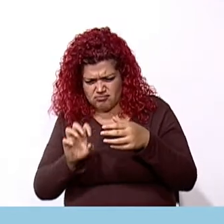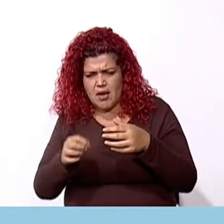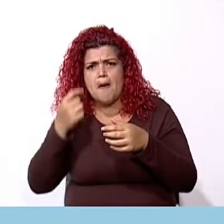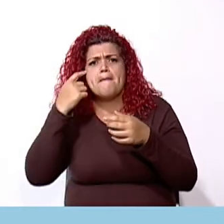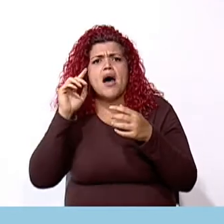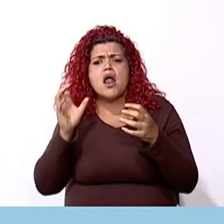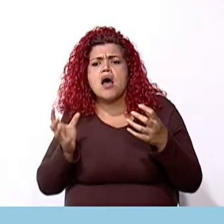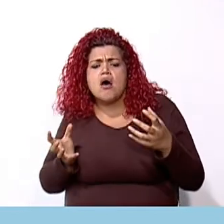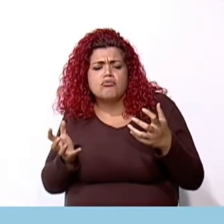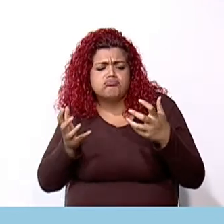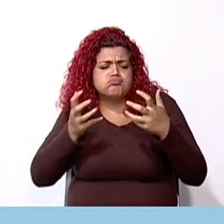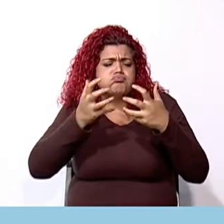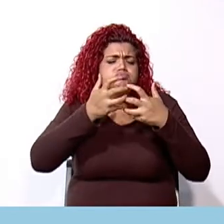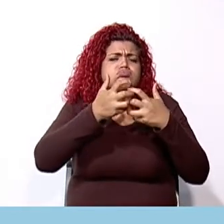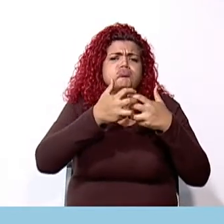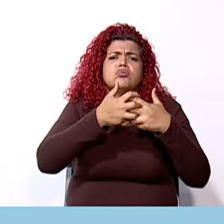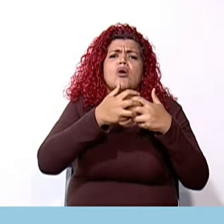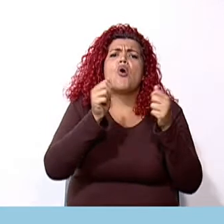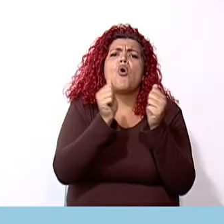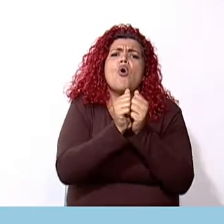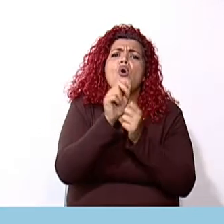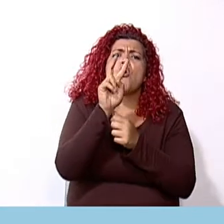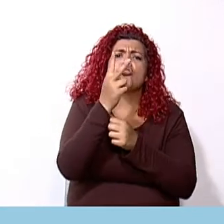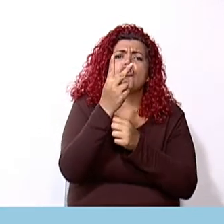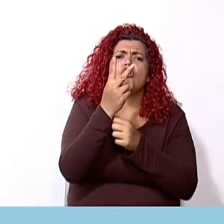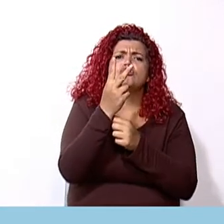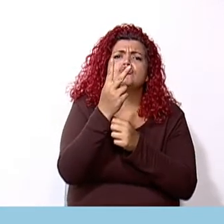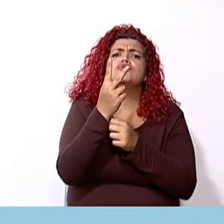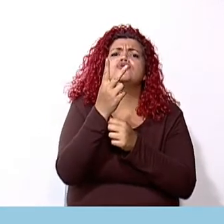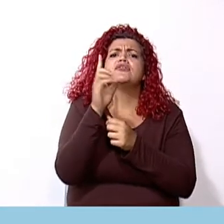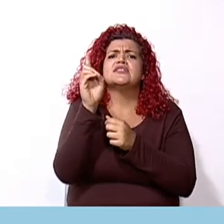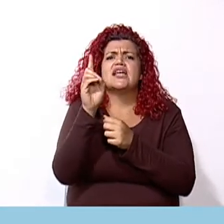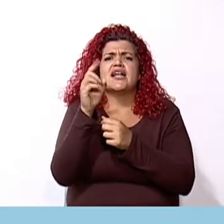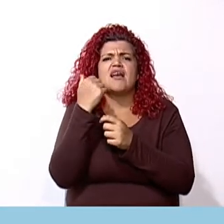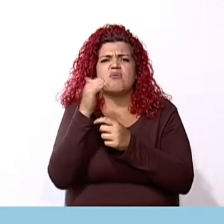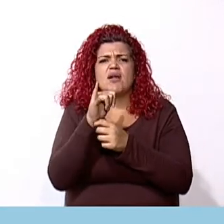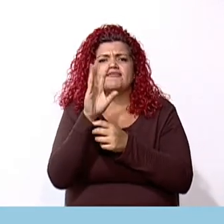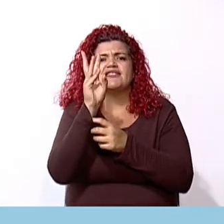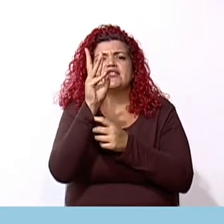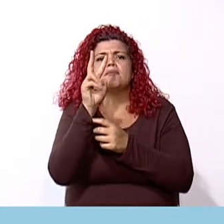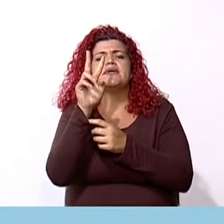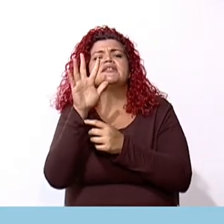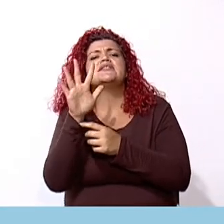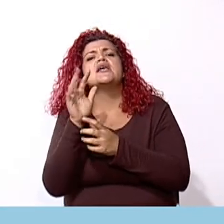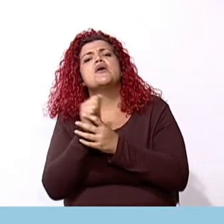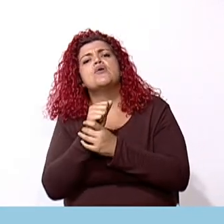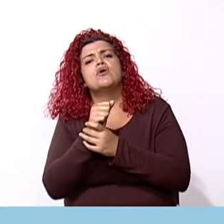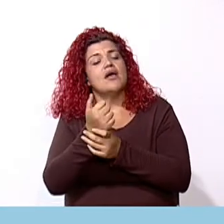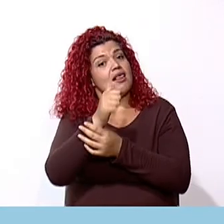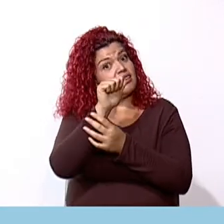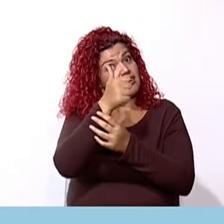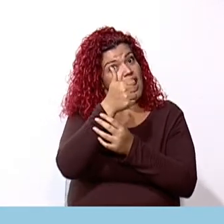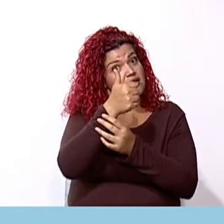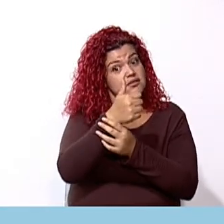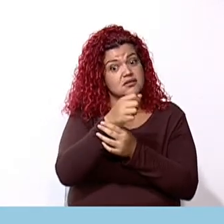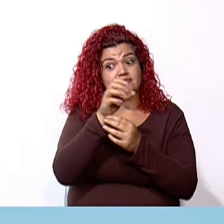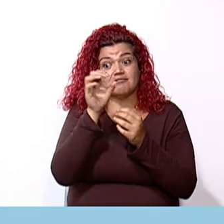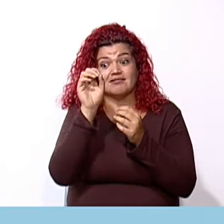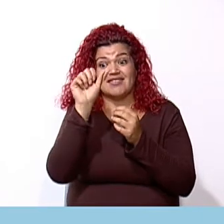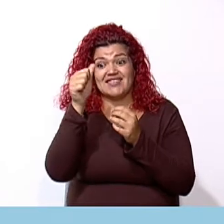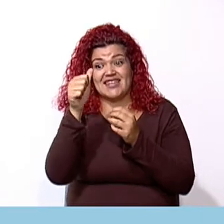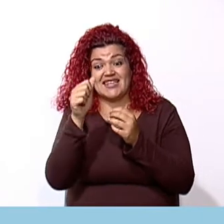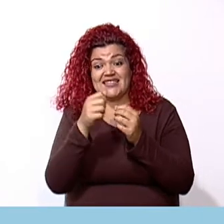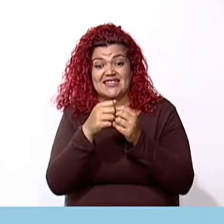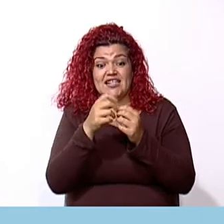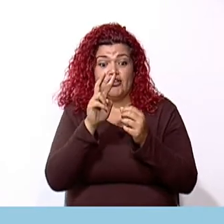unirlo con las 2 decenas que tenemos en 625. 10 decenas y 2